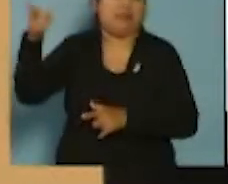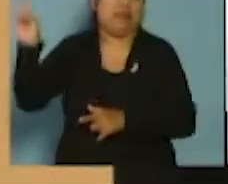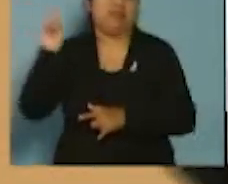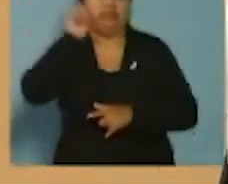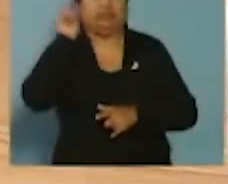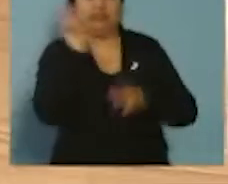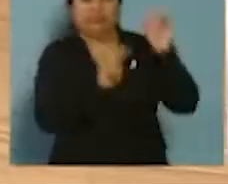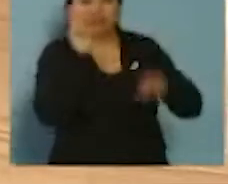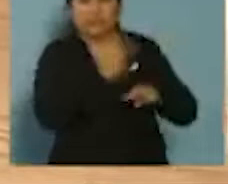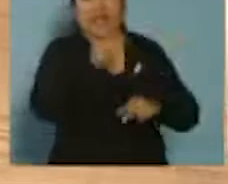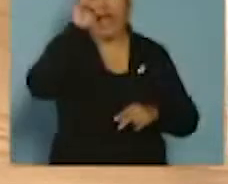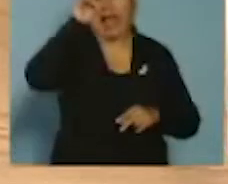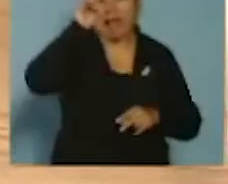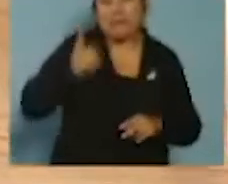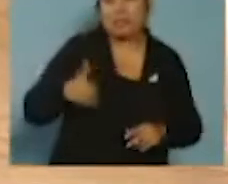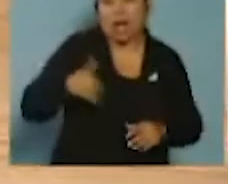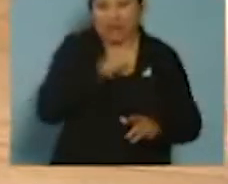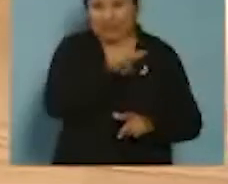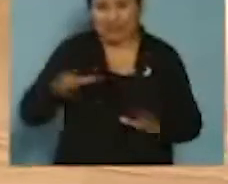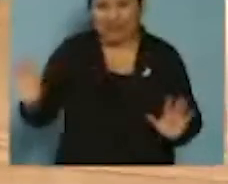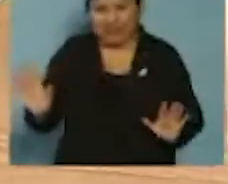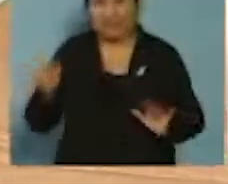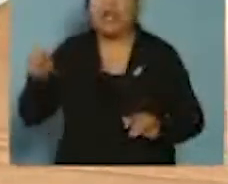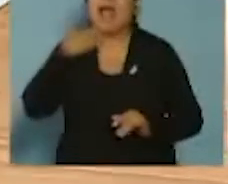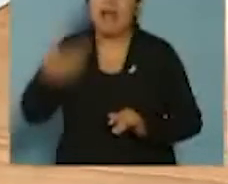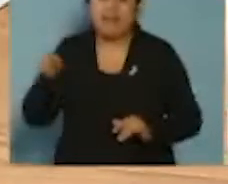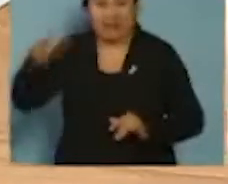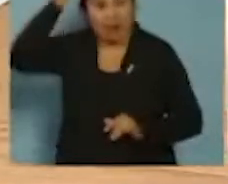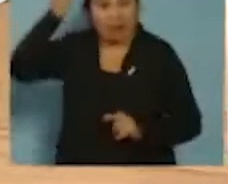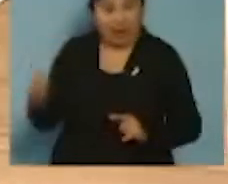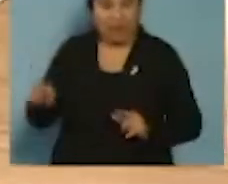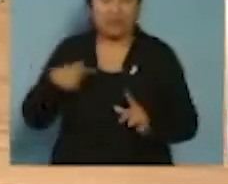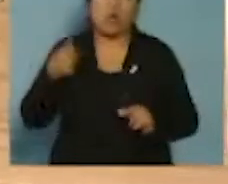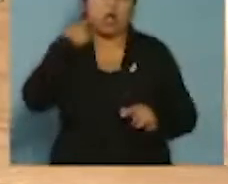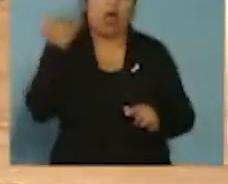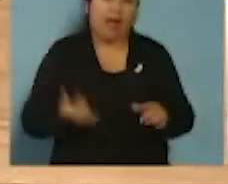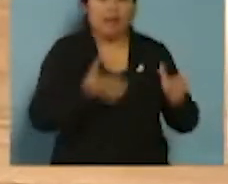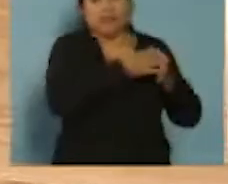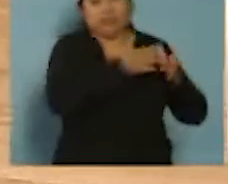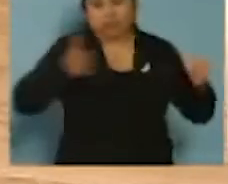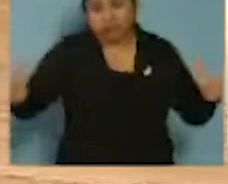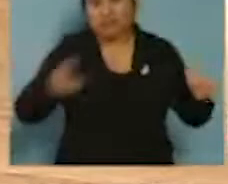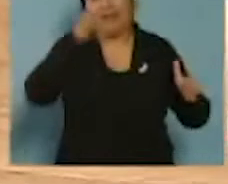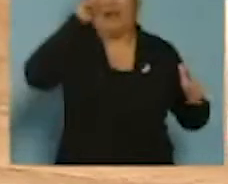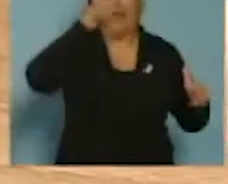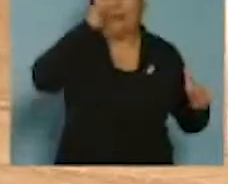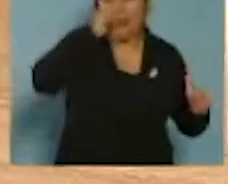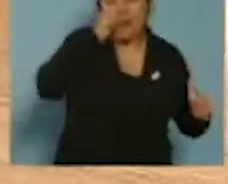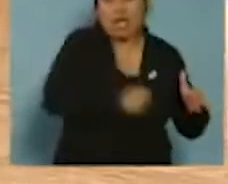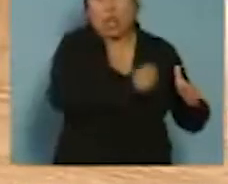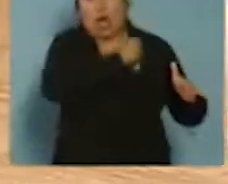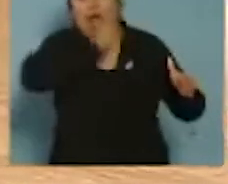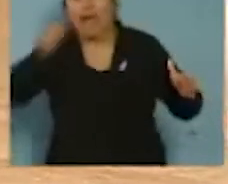la san martín y así sucesivamente hasta pasar estos siete líderes nacionales que sus doctrinas que de acá